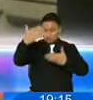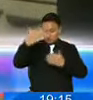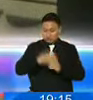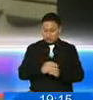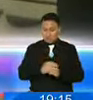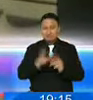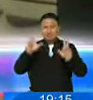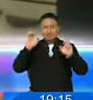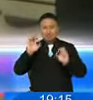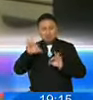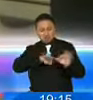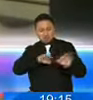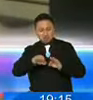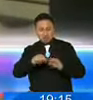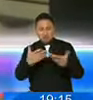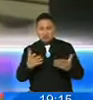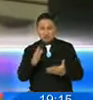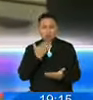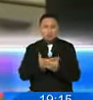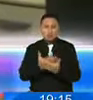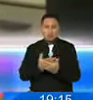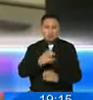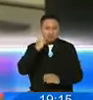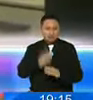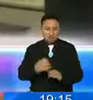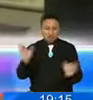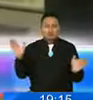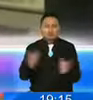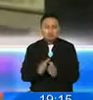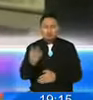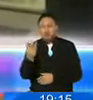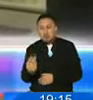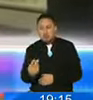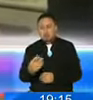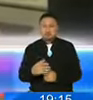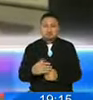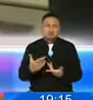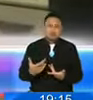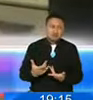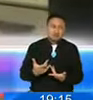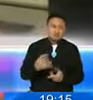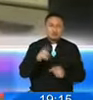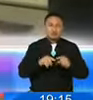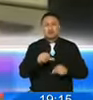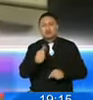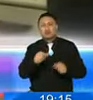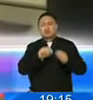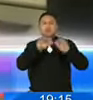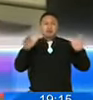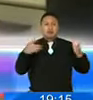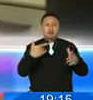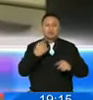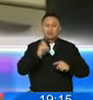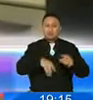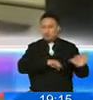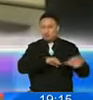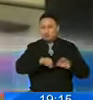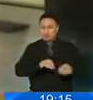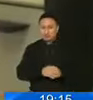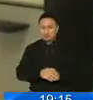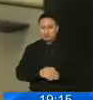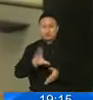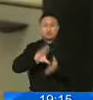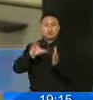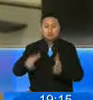argumentación y hay pocas propuestas concretas y hay muchas propuestas así un tanto amplias que no se explican por sí solas. Entonces la